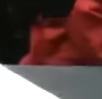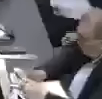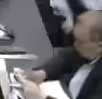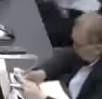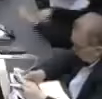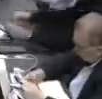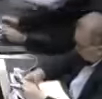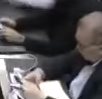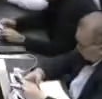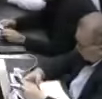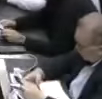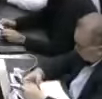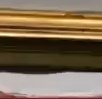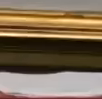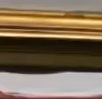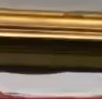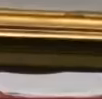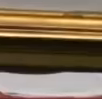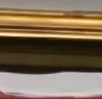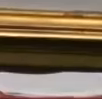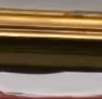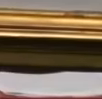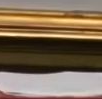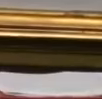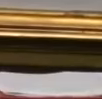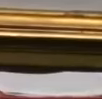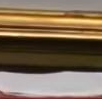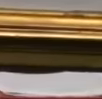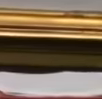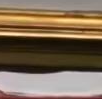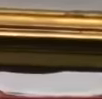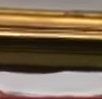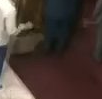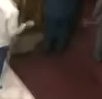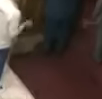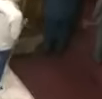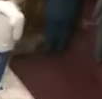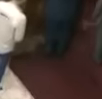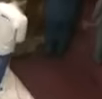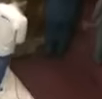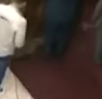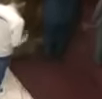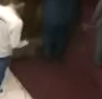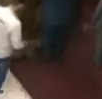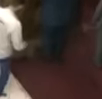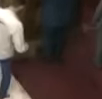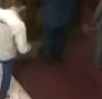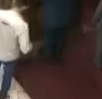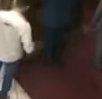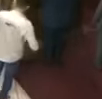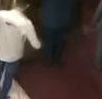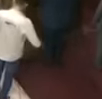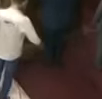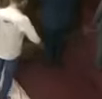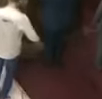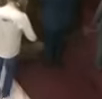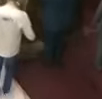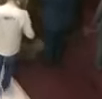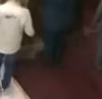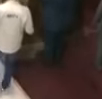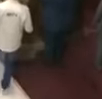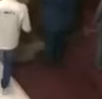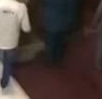aprobada el acta correspondiente. Ciudadana secretaria, por favor, sírvase a la lectura a la cuenta. Punto número uno. Solicitudes suscritas por los